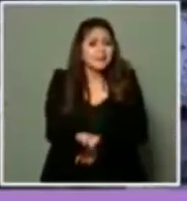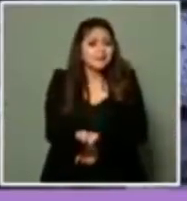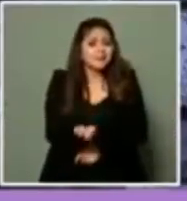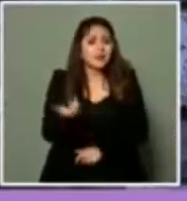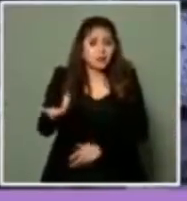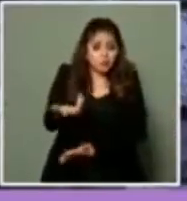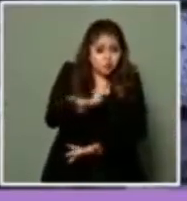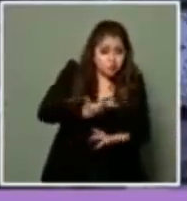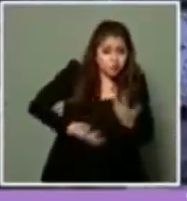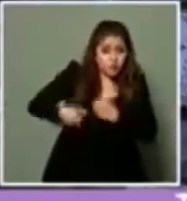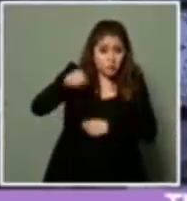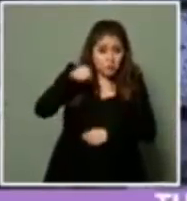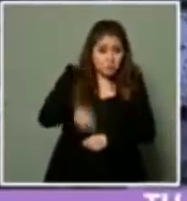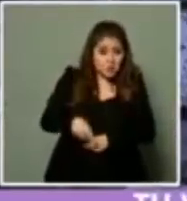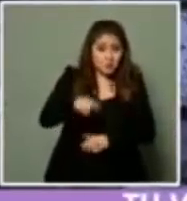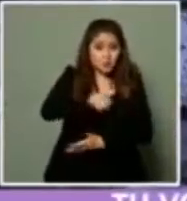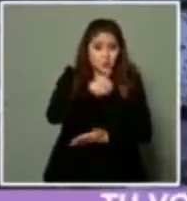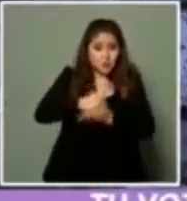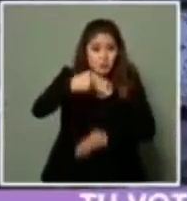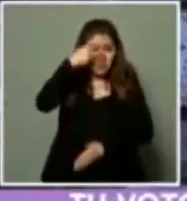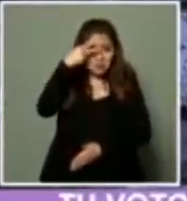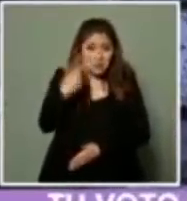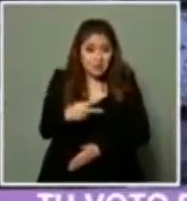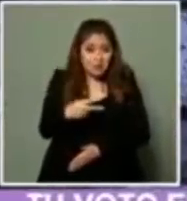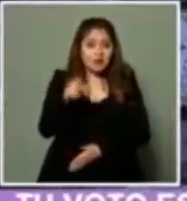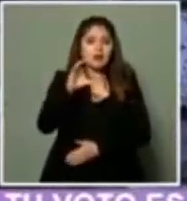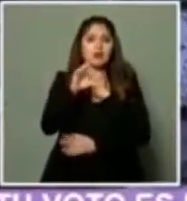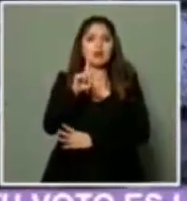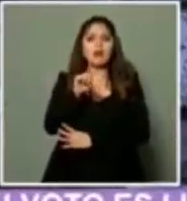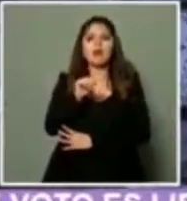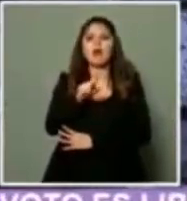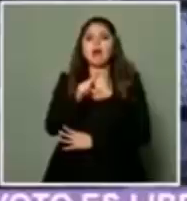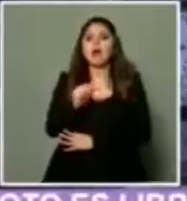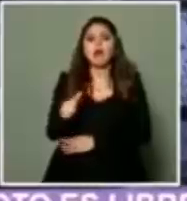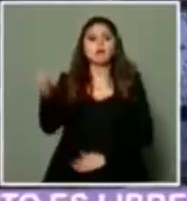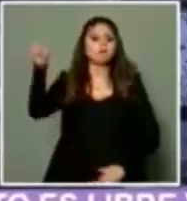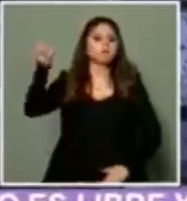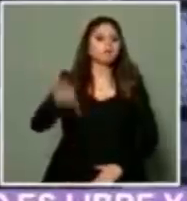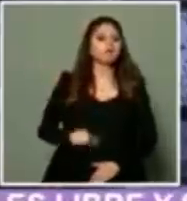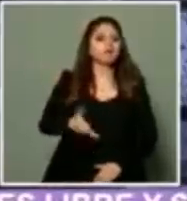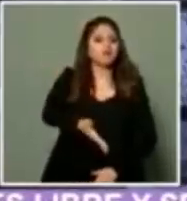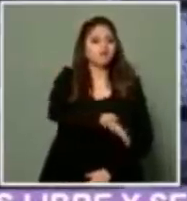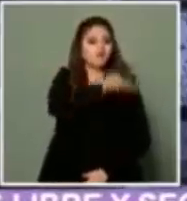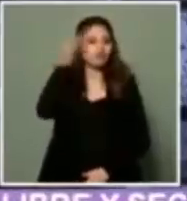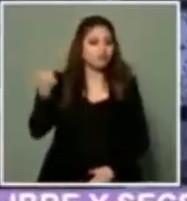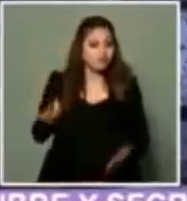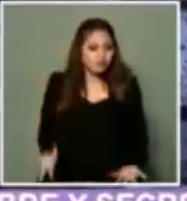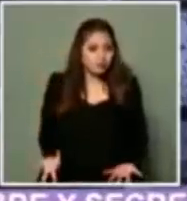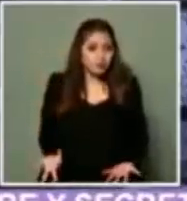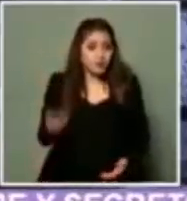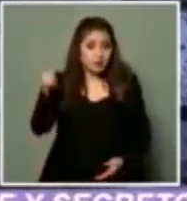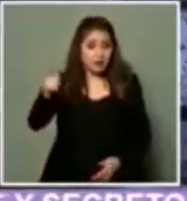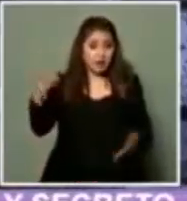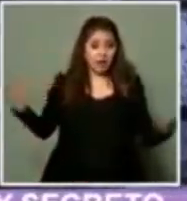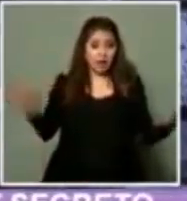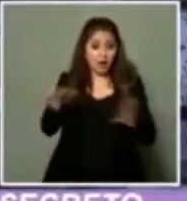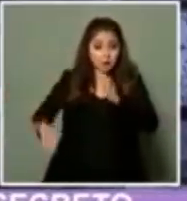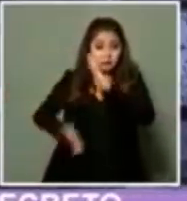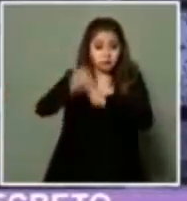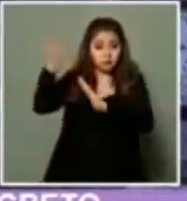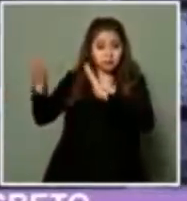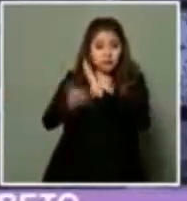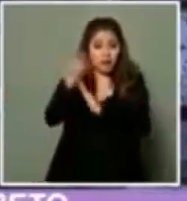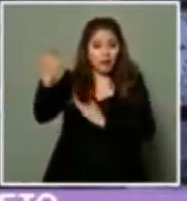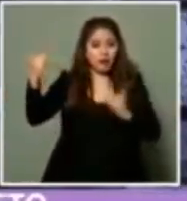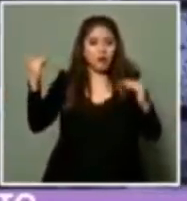de sustentabilidad, Clara Brugada está doblemente reprobada. Construyó viviendas en